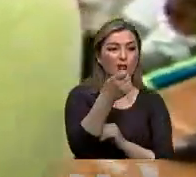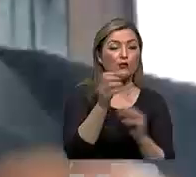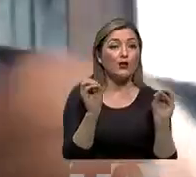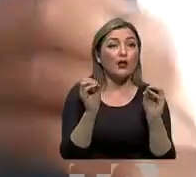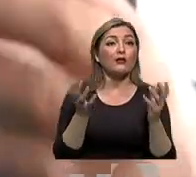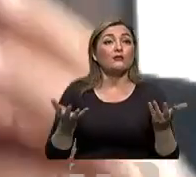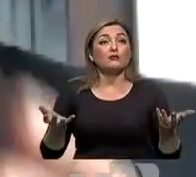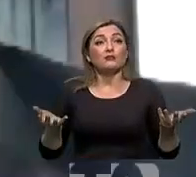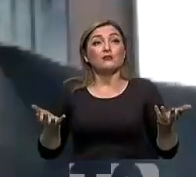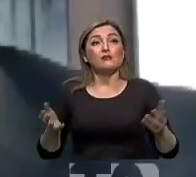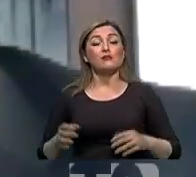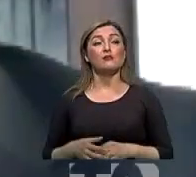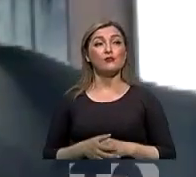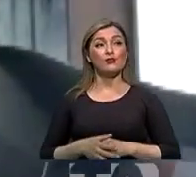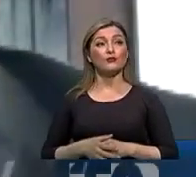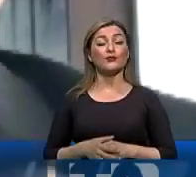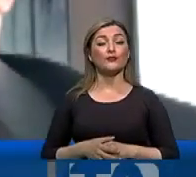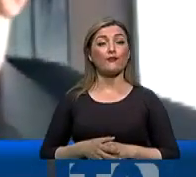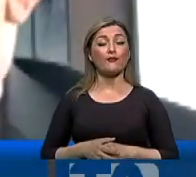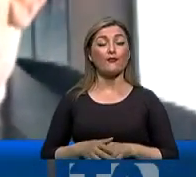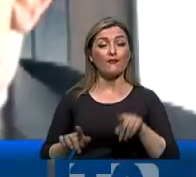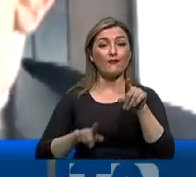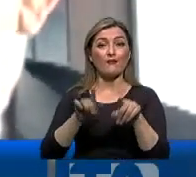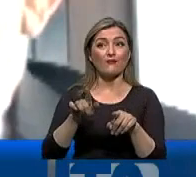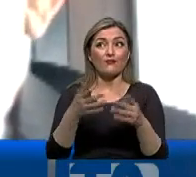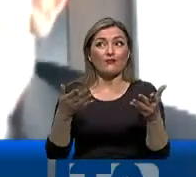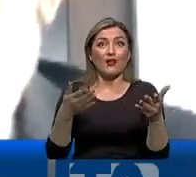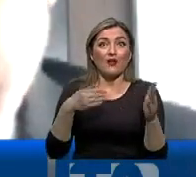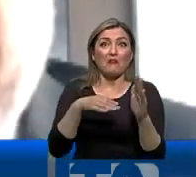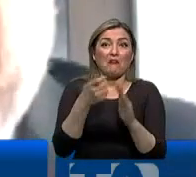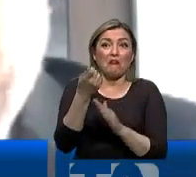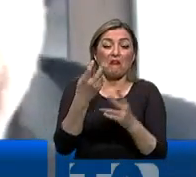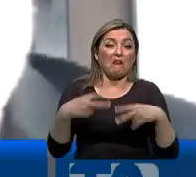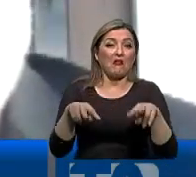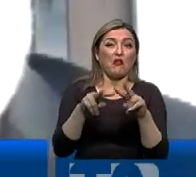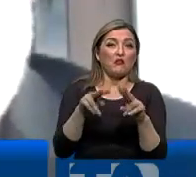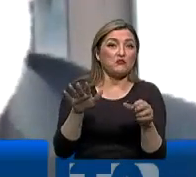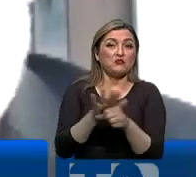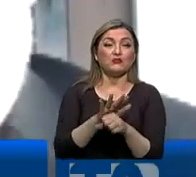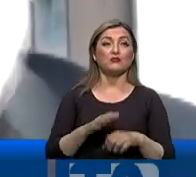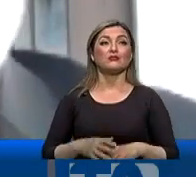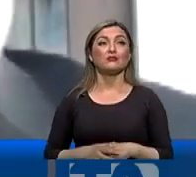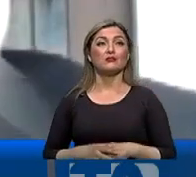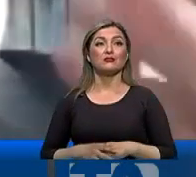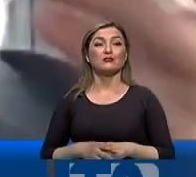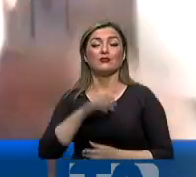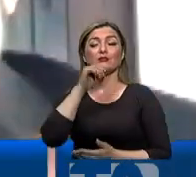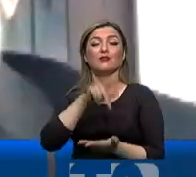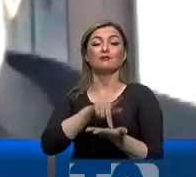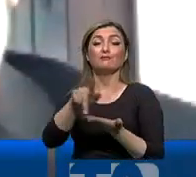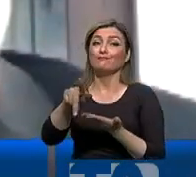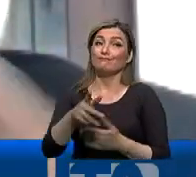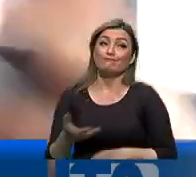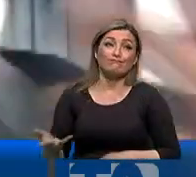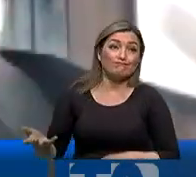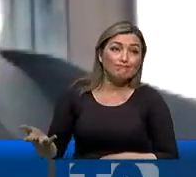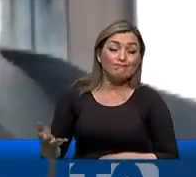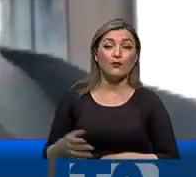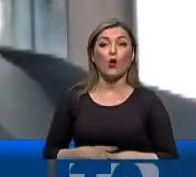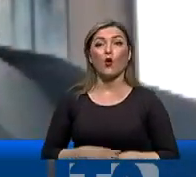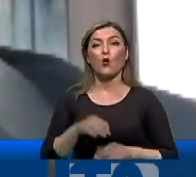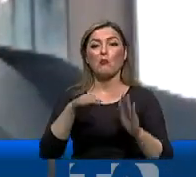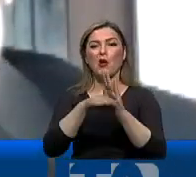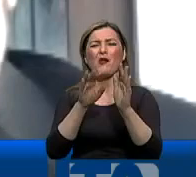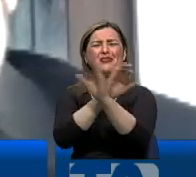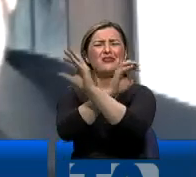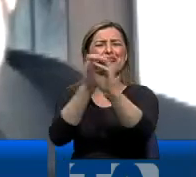cuentas... Existen saldos, pero no son suficientes, quedará un saldo por cubrir. O existen cuentas que no